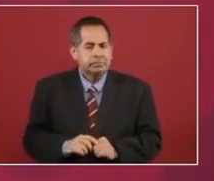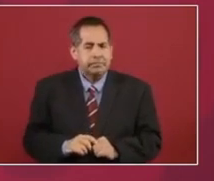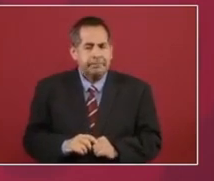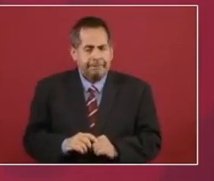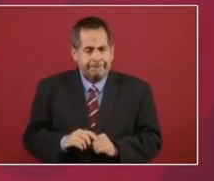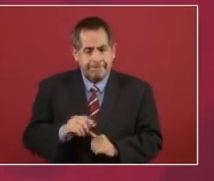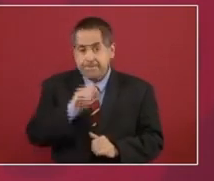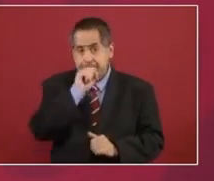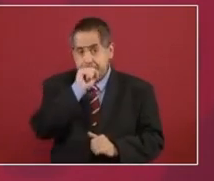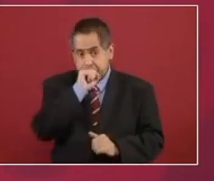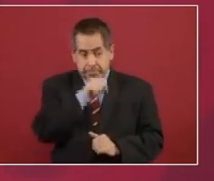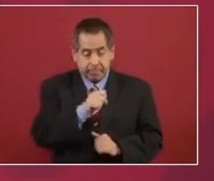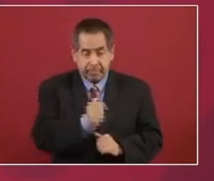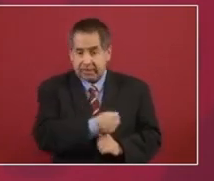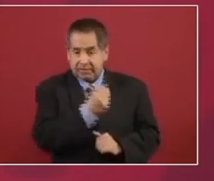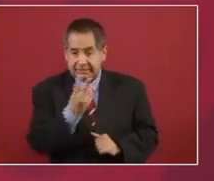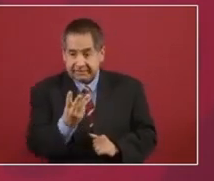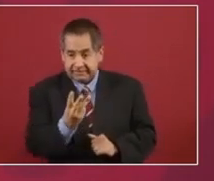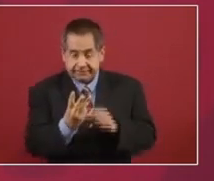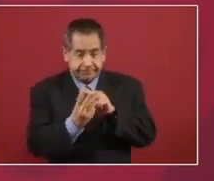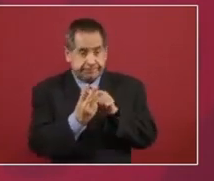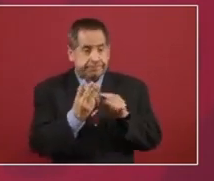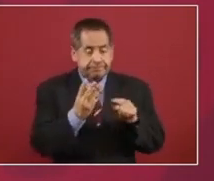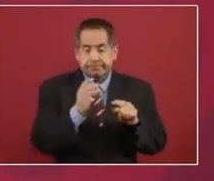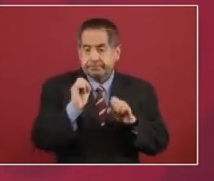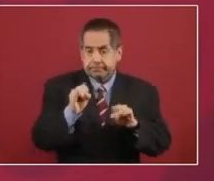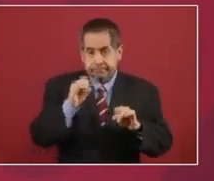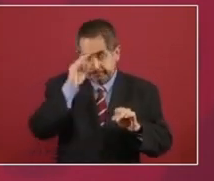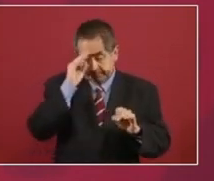que sí formaron parte de la terna,